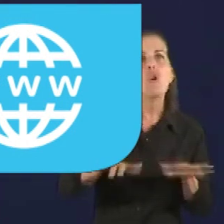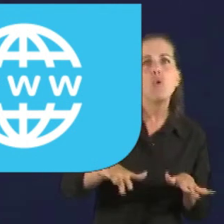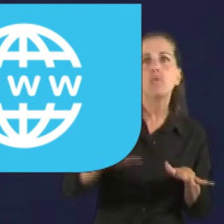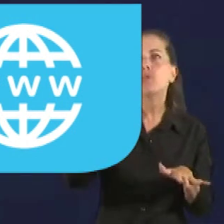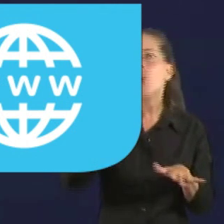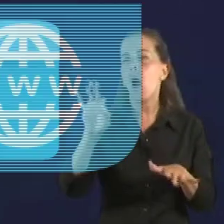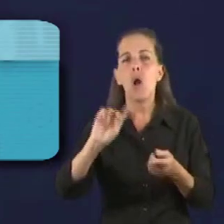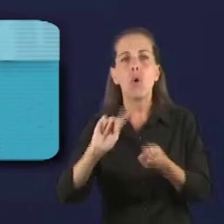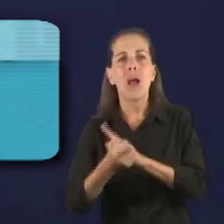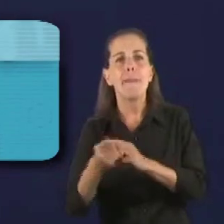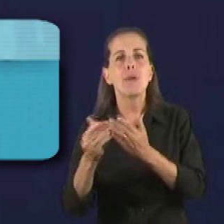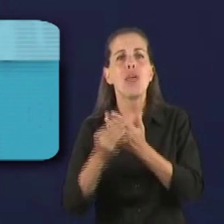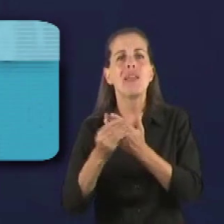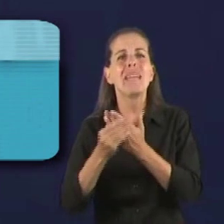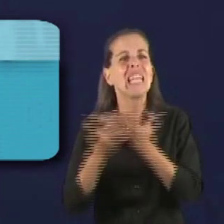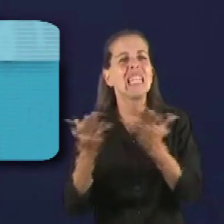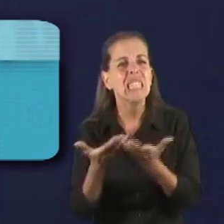que es a lo que vos apuntás.